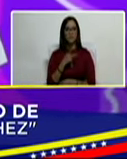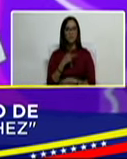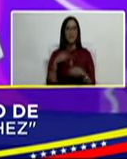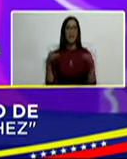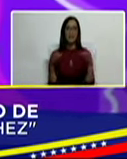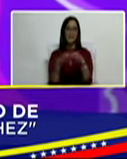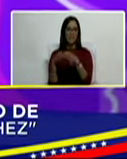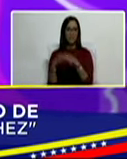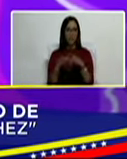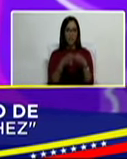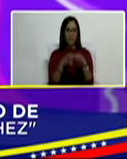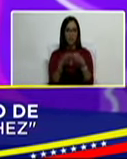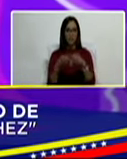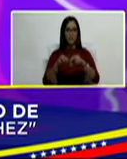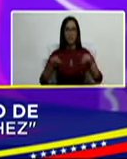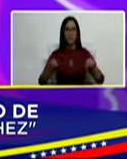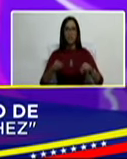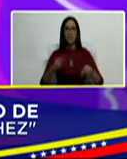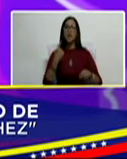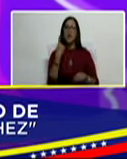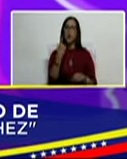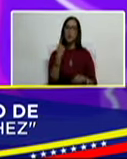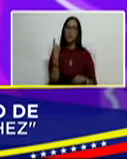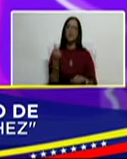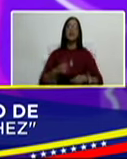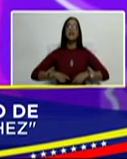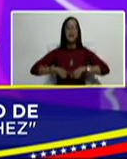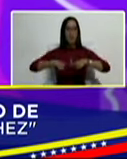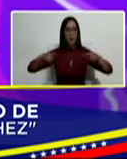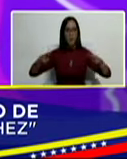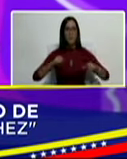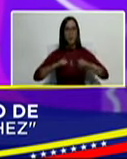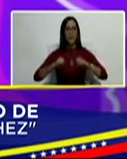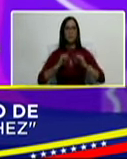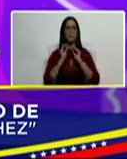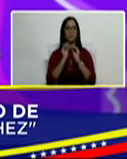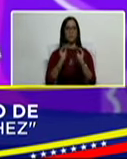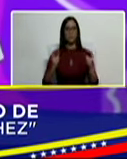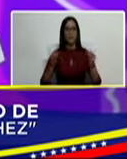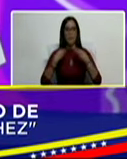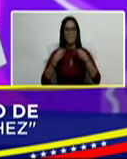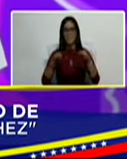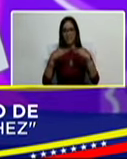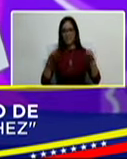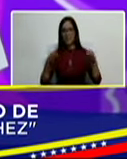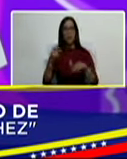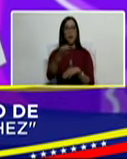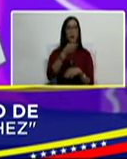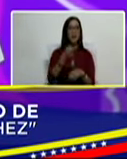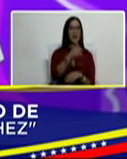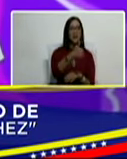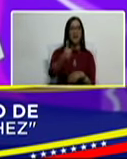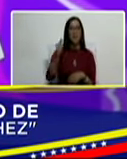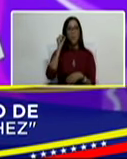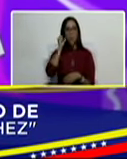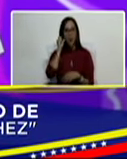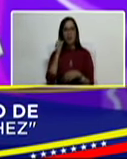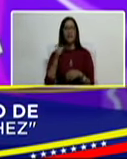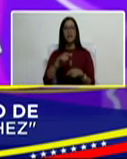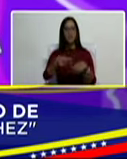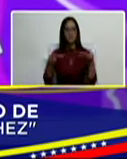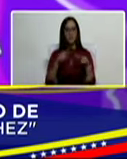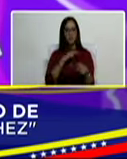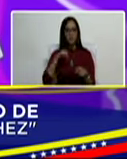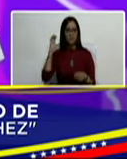sectoriales y territoriales en un gran movimiento para llevar el mensaje, para buscar a cada mujer en cada rincón de nuestra patria